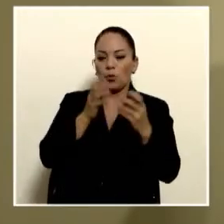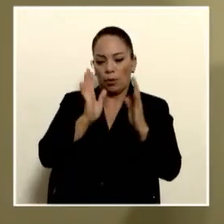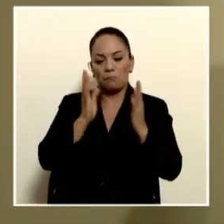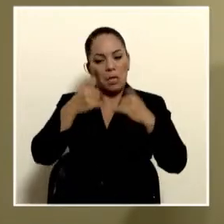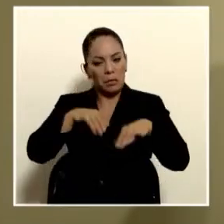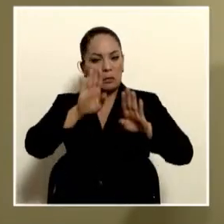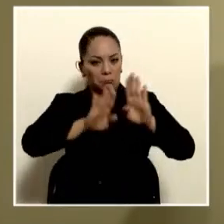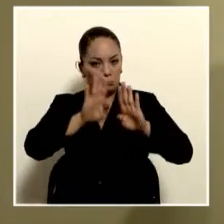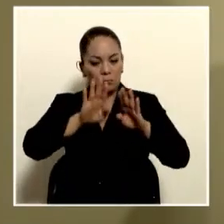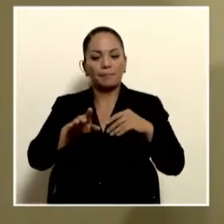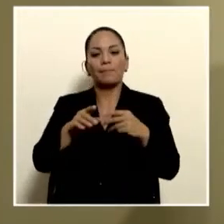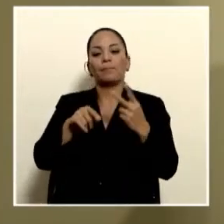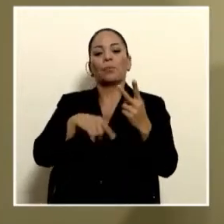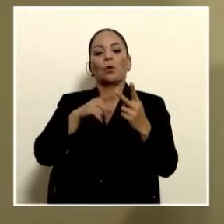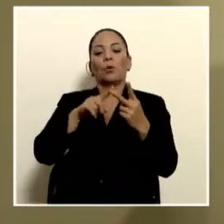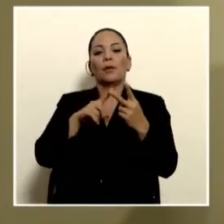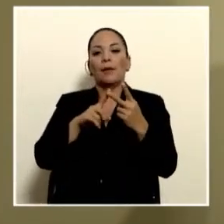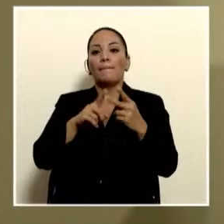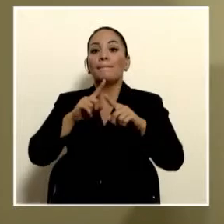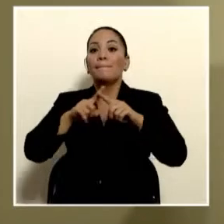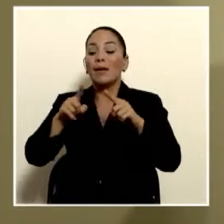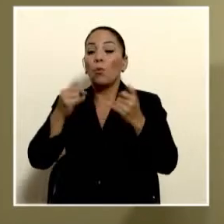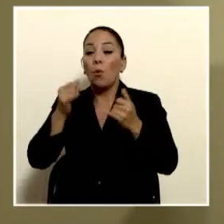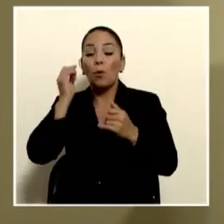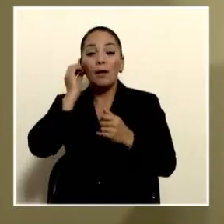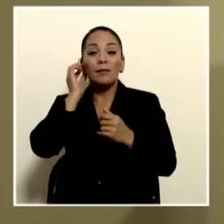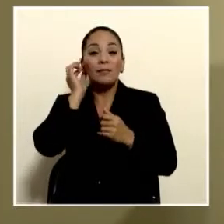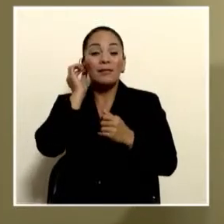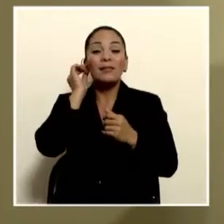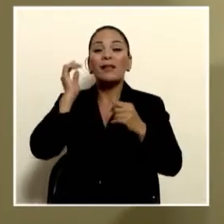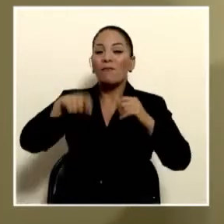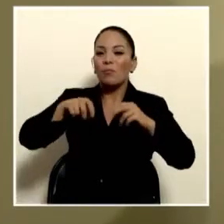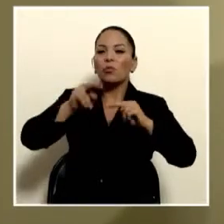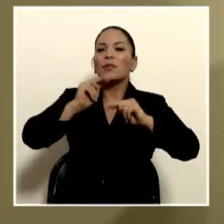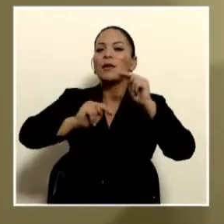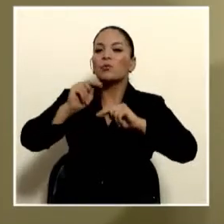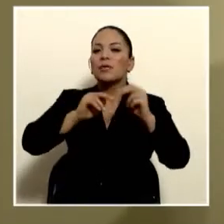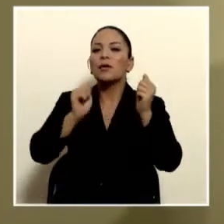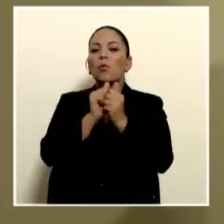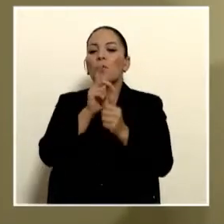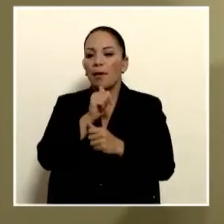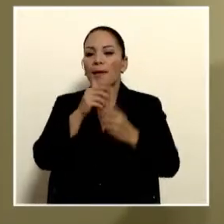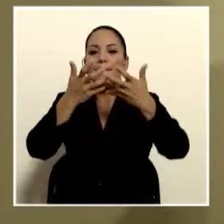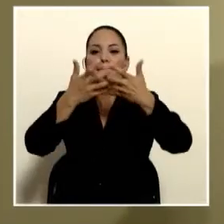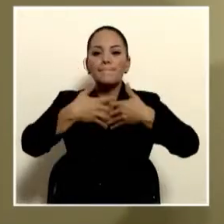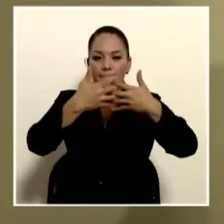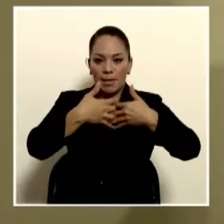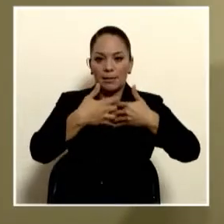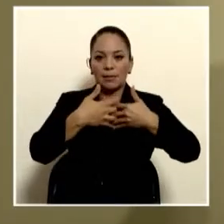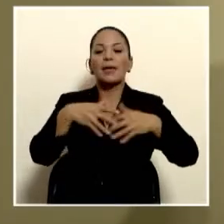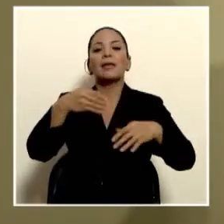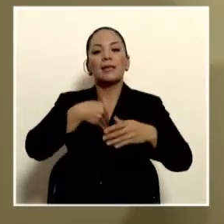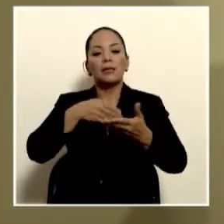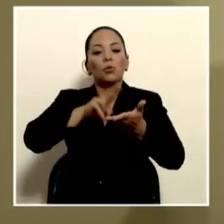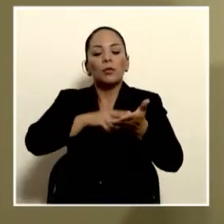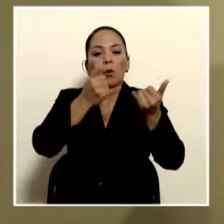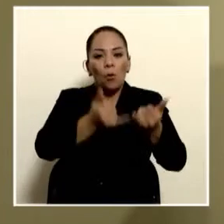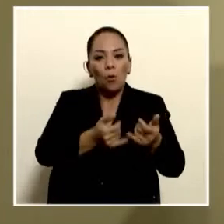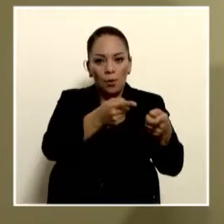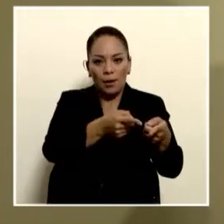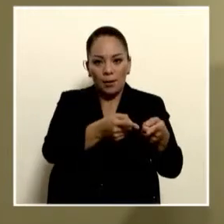Mientras tanto, negocie con la empresa que tiene la concesión hoy